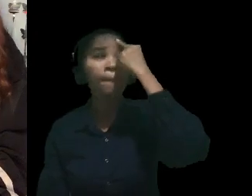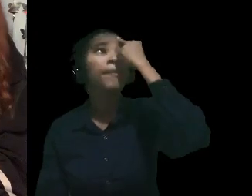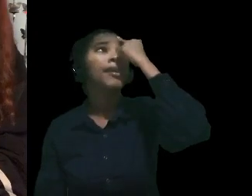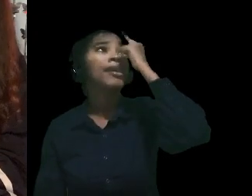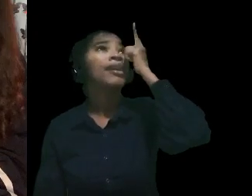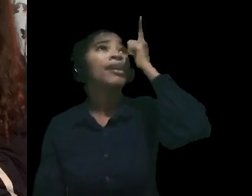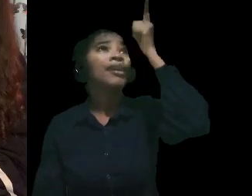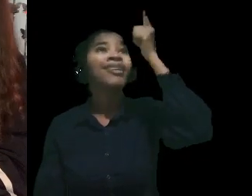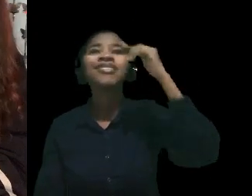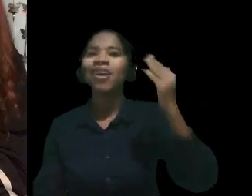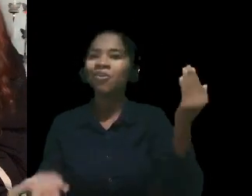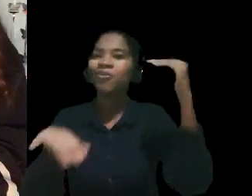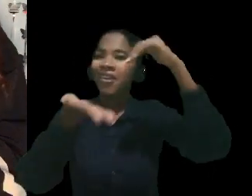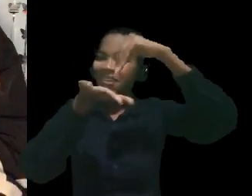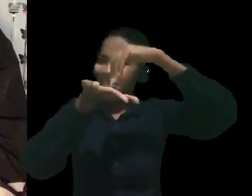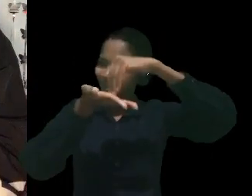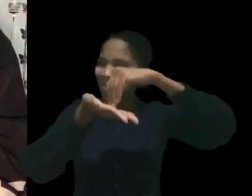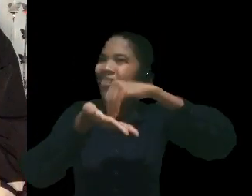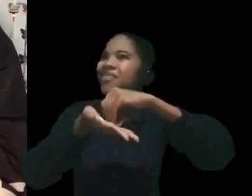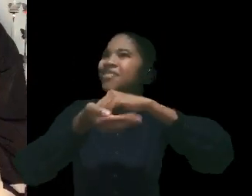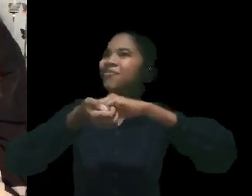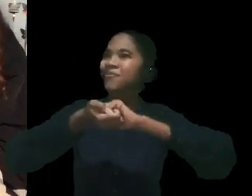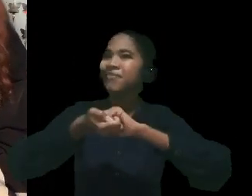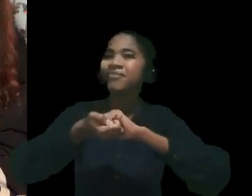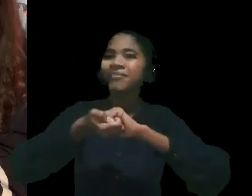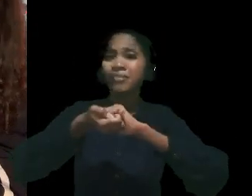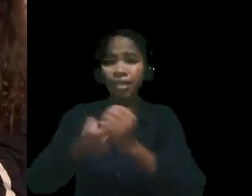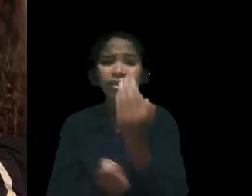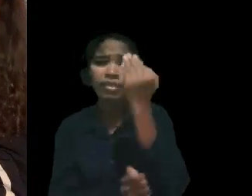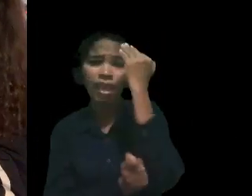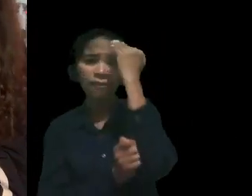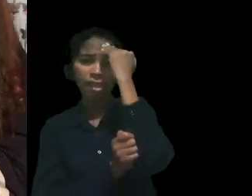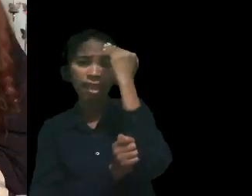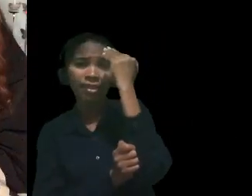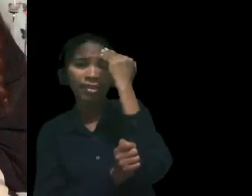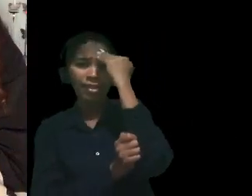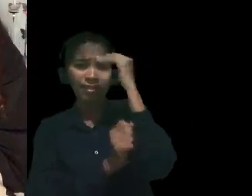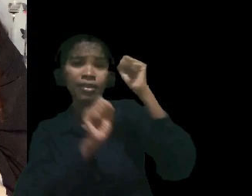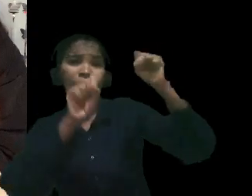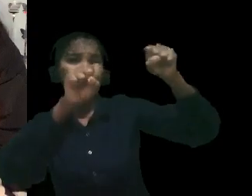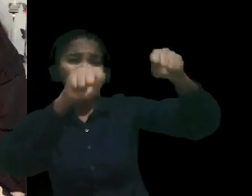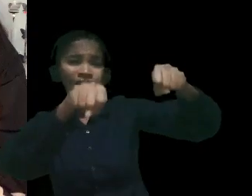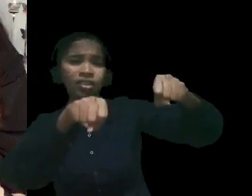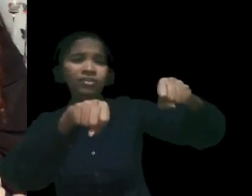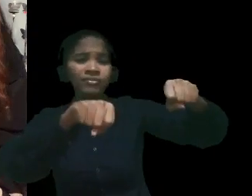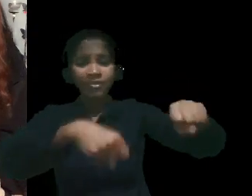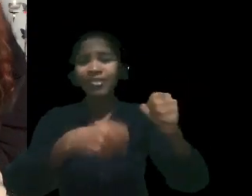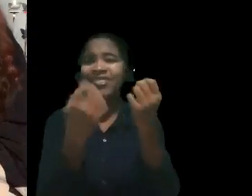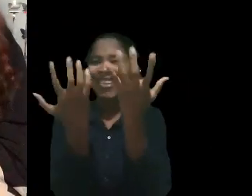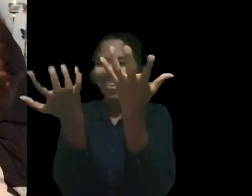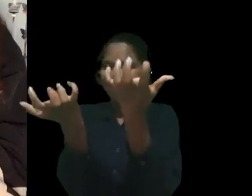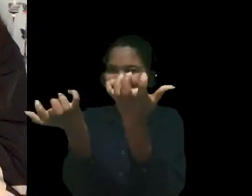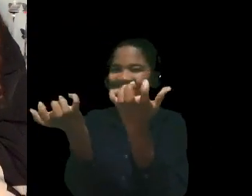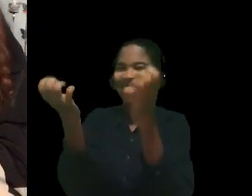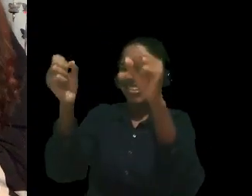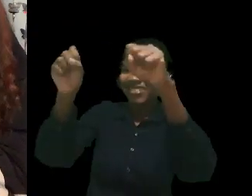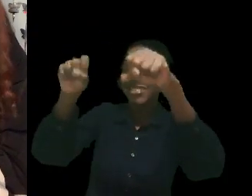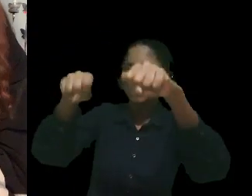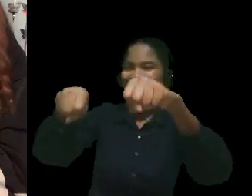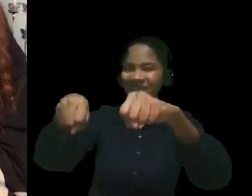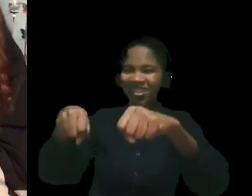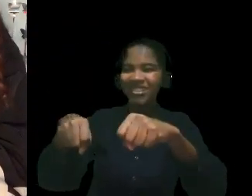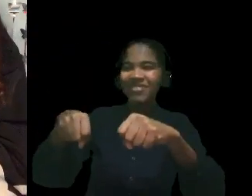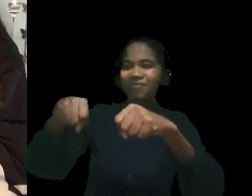la pena una vez más. Saber que se puede, querer que